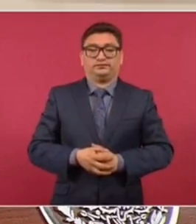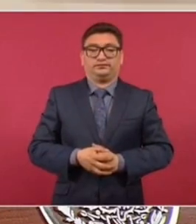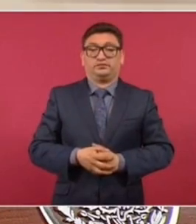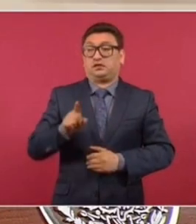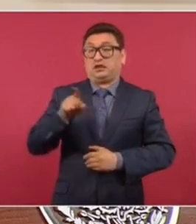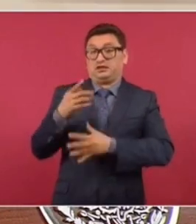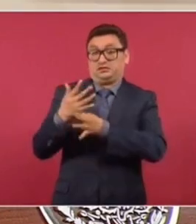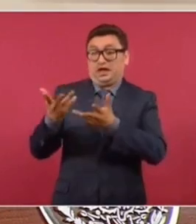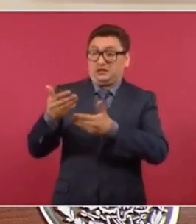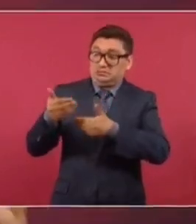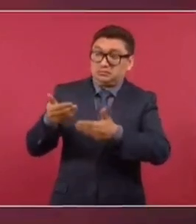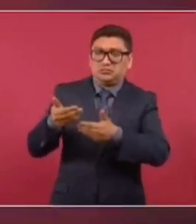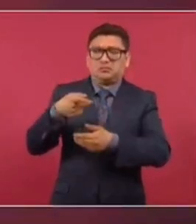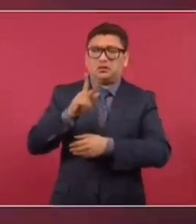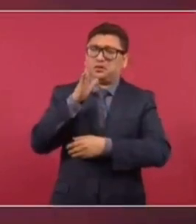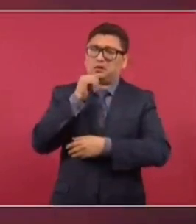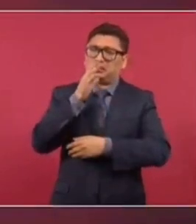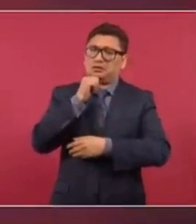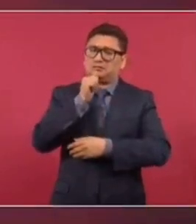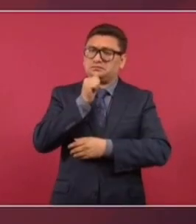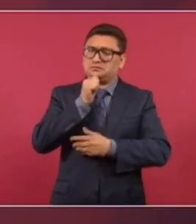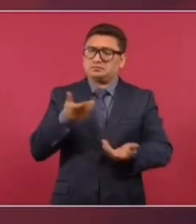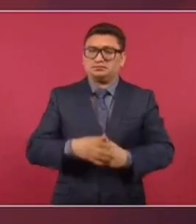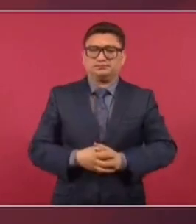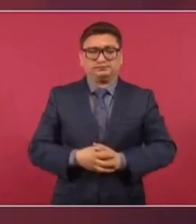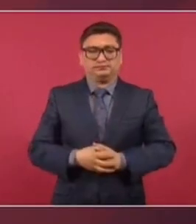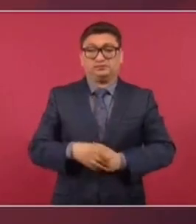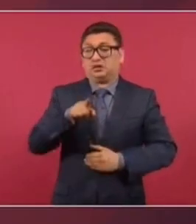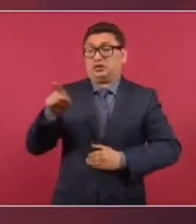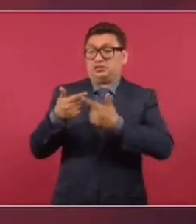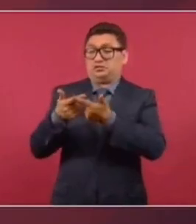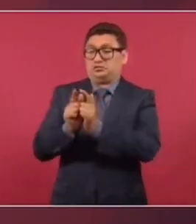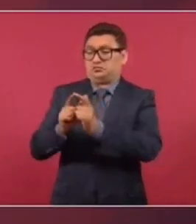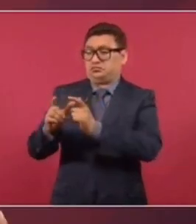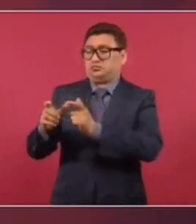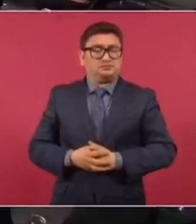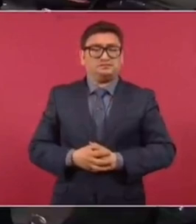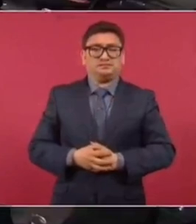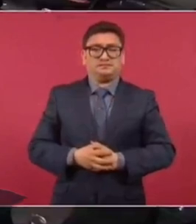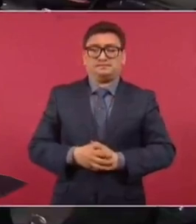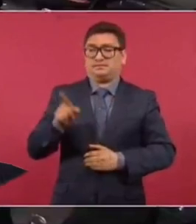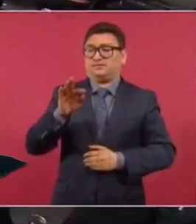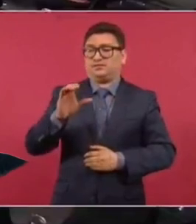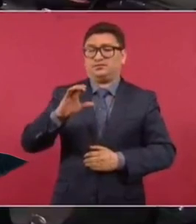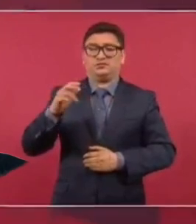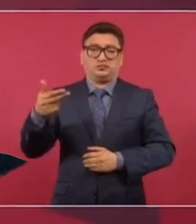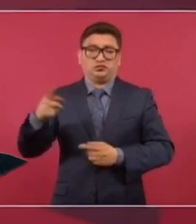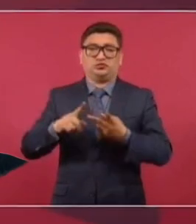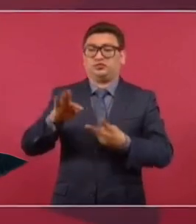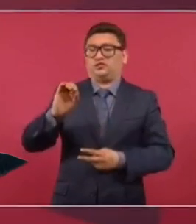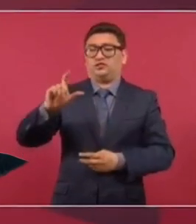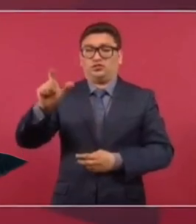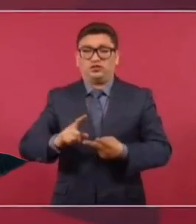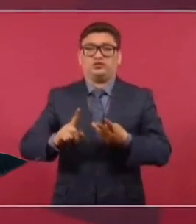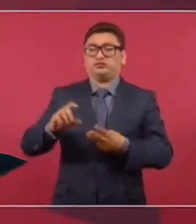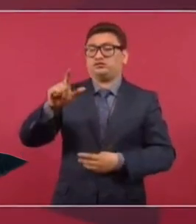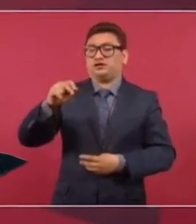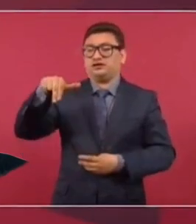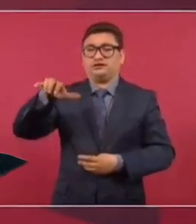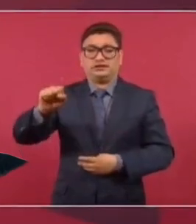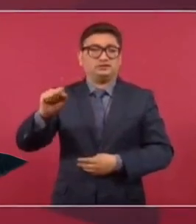lo han podido llevar a cabo. Se están agrupando todos. Felipe Calderón, Fox,